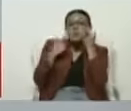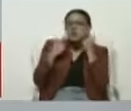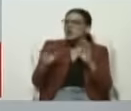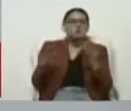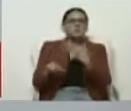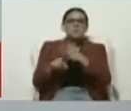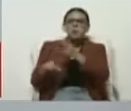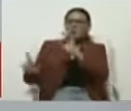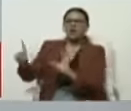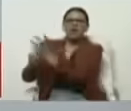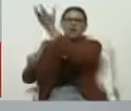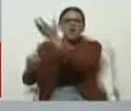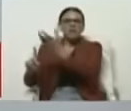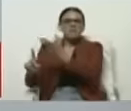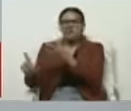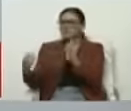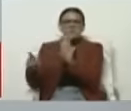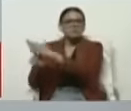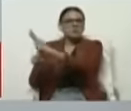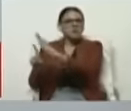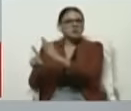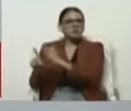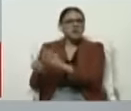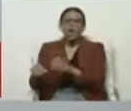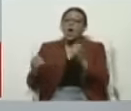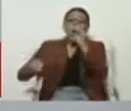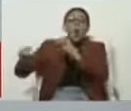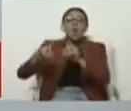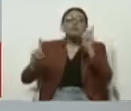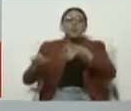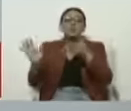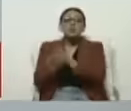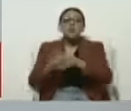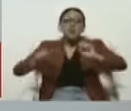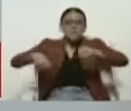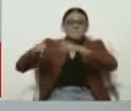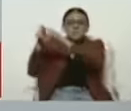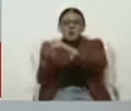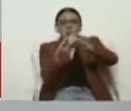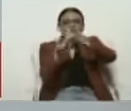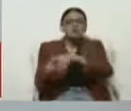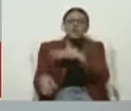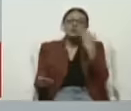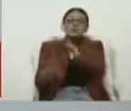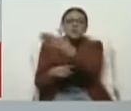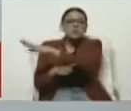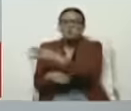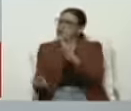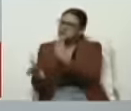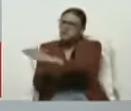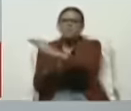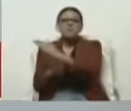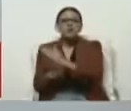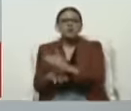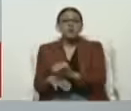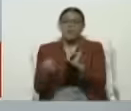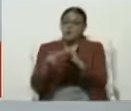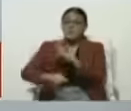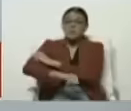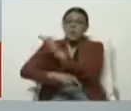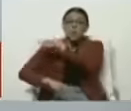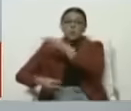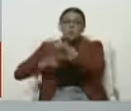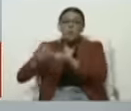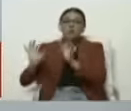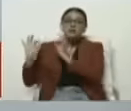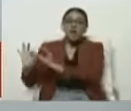vivo, que degollaron motorizados en el año 17 y en el año 19, ese mismo sector ahora sí